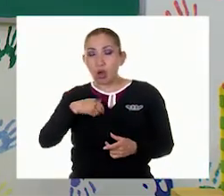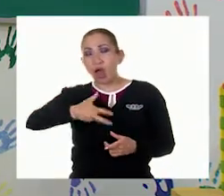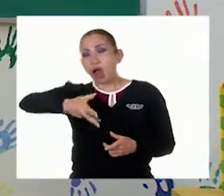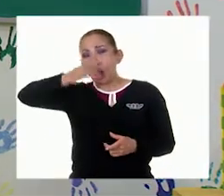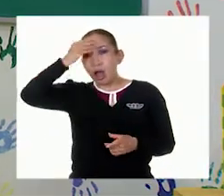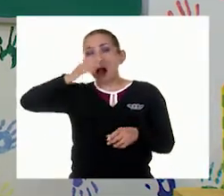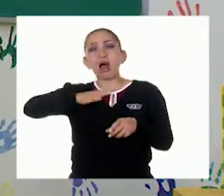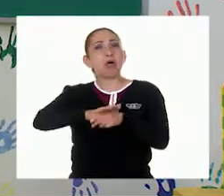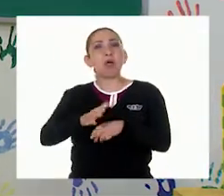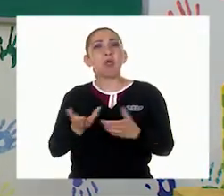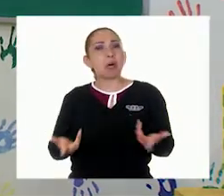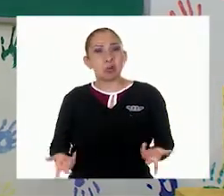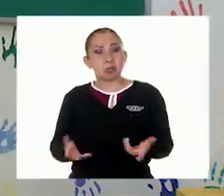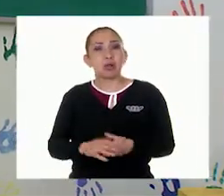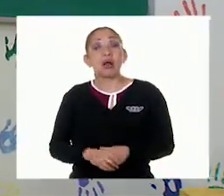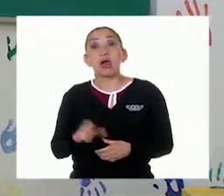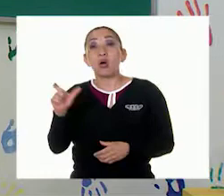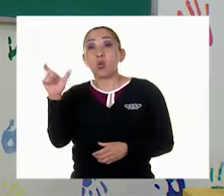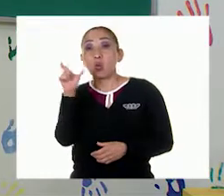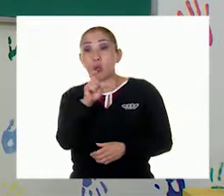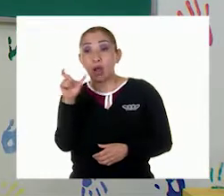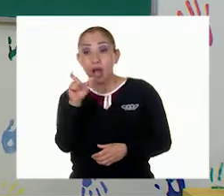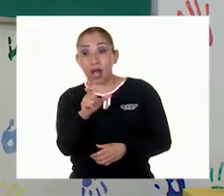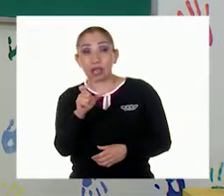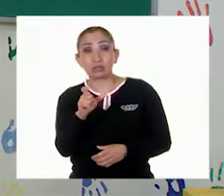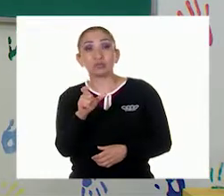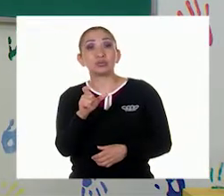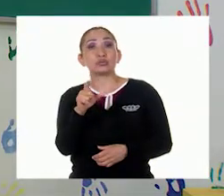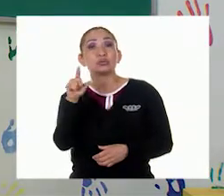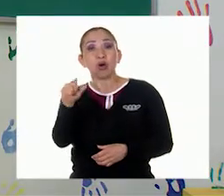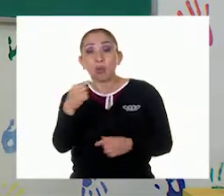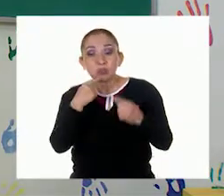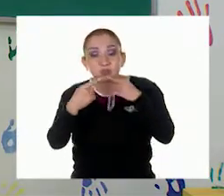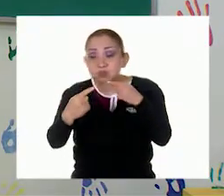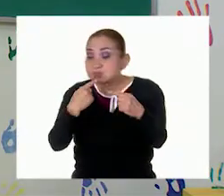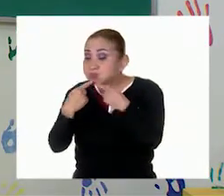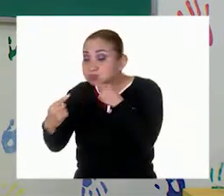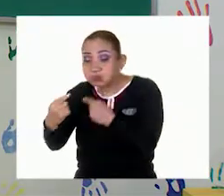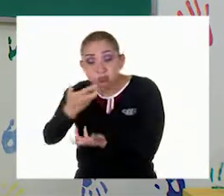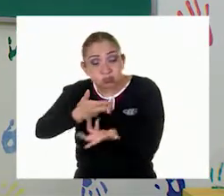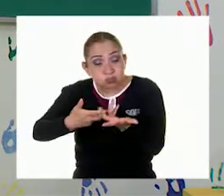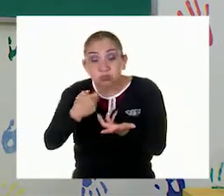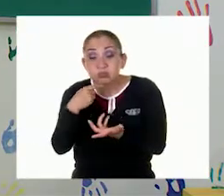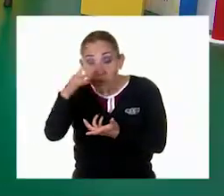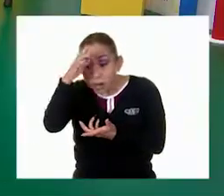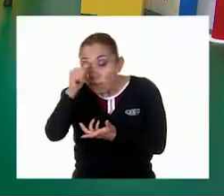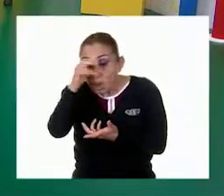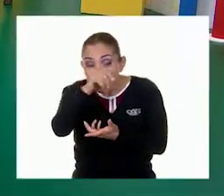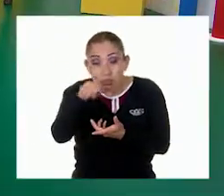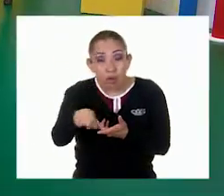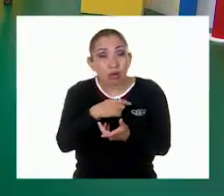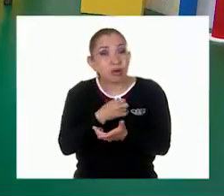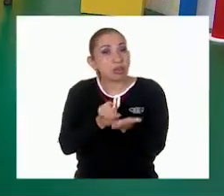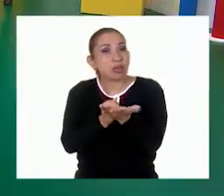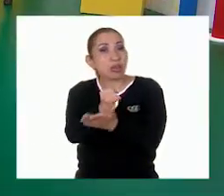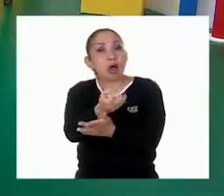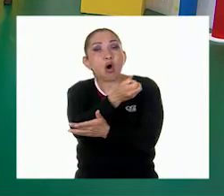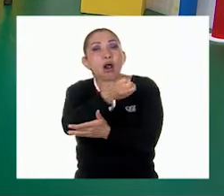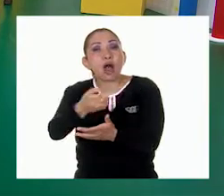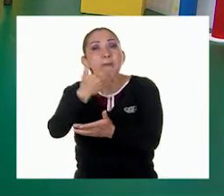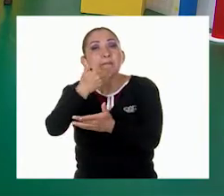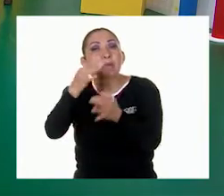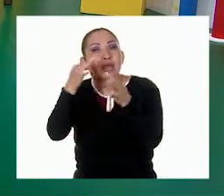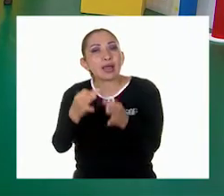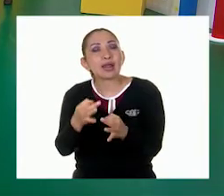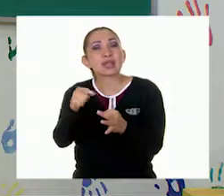aprender es que a través del consenso podemos tomar decisiones de forma organizada y